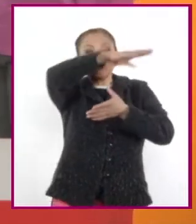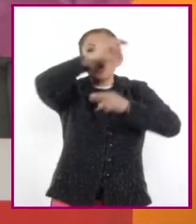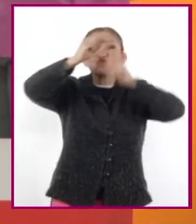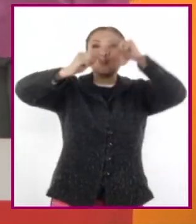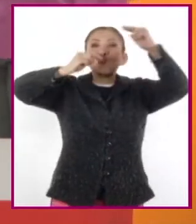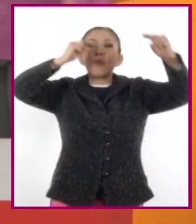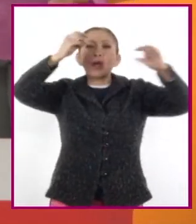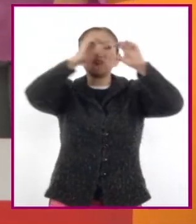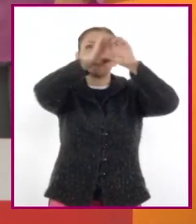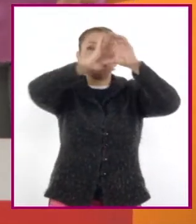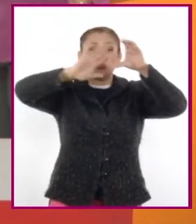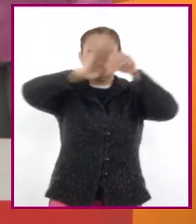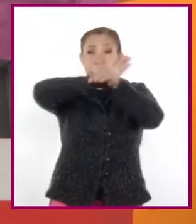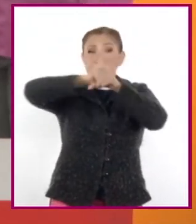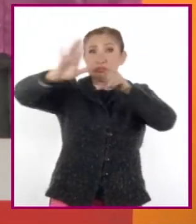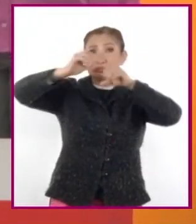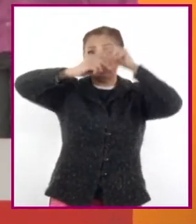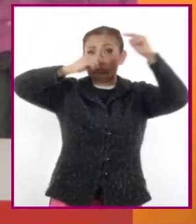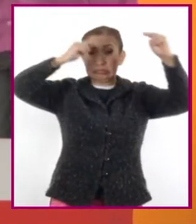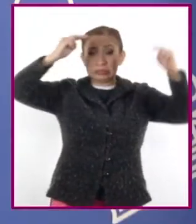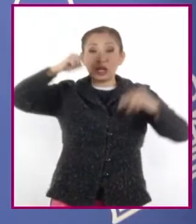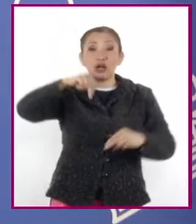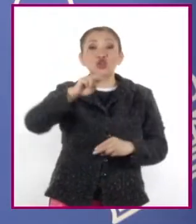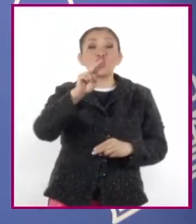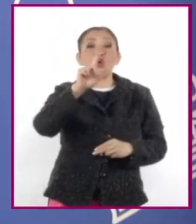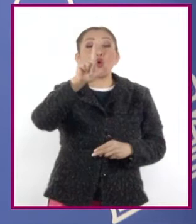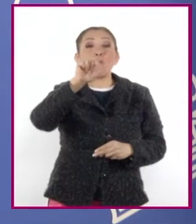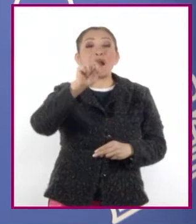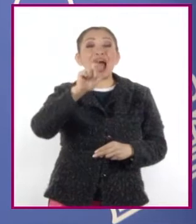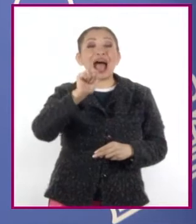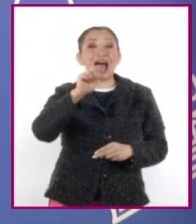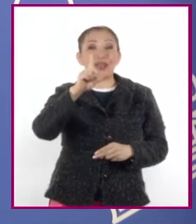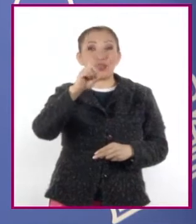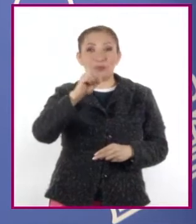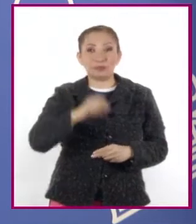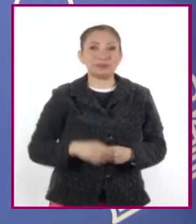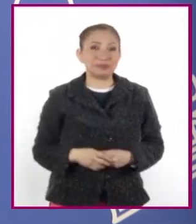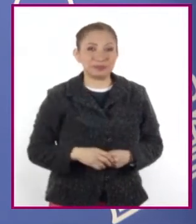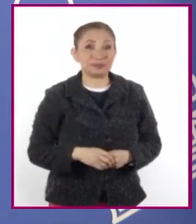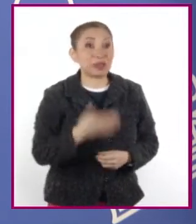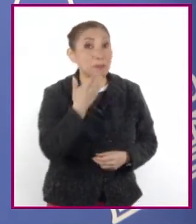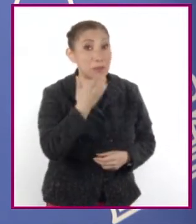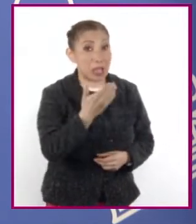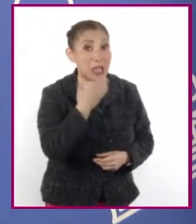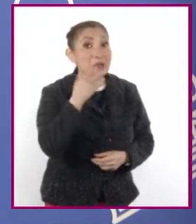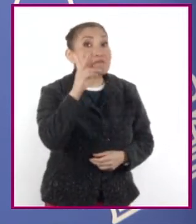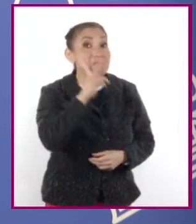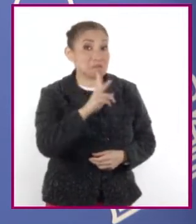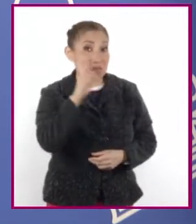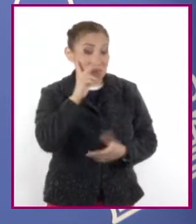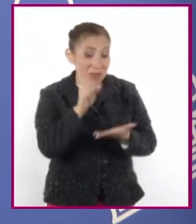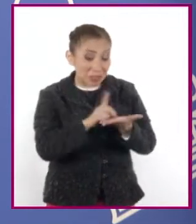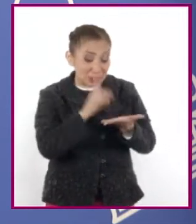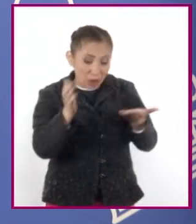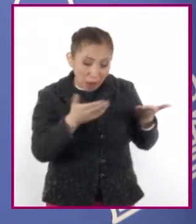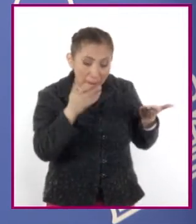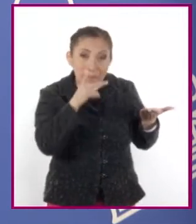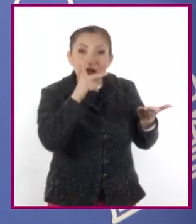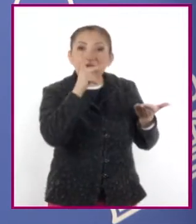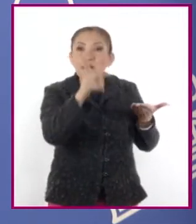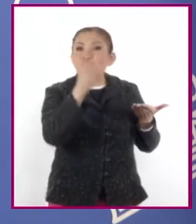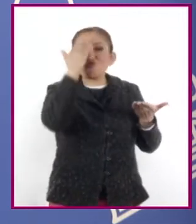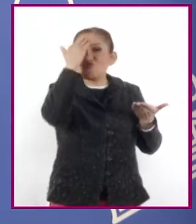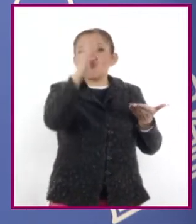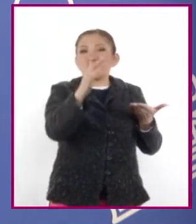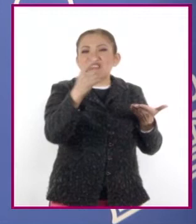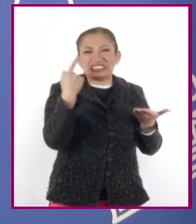es decir, nublado. Muy bien. Qué bueno que corrobores en el diccionario las palabras que